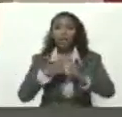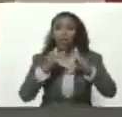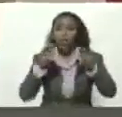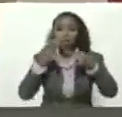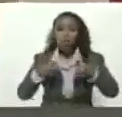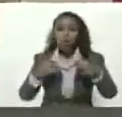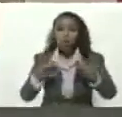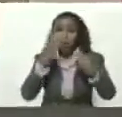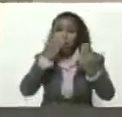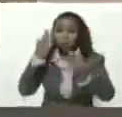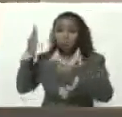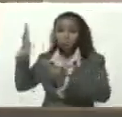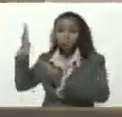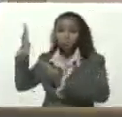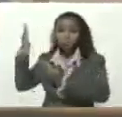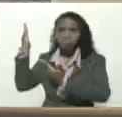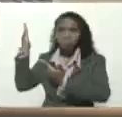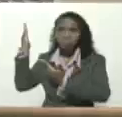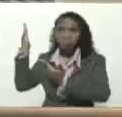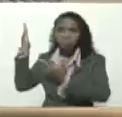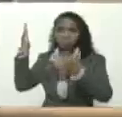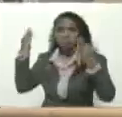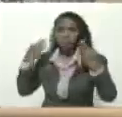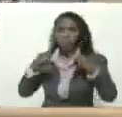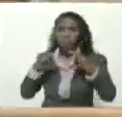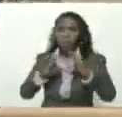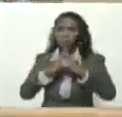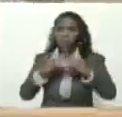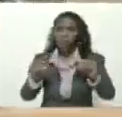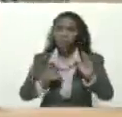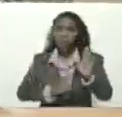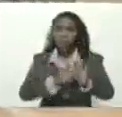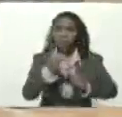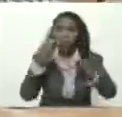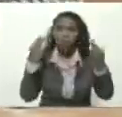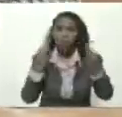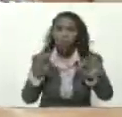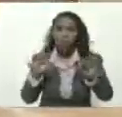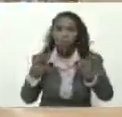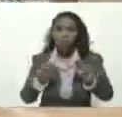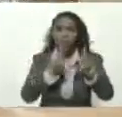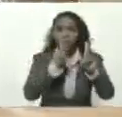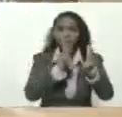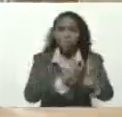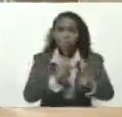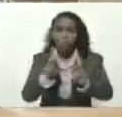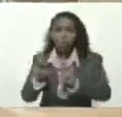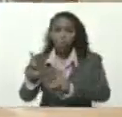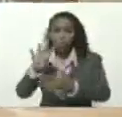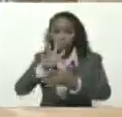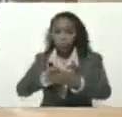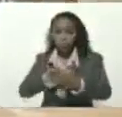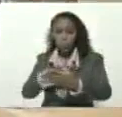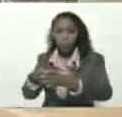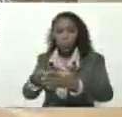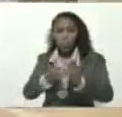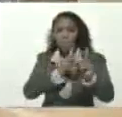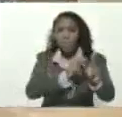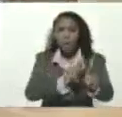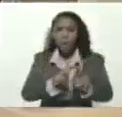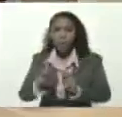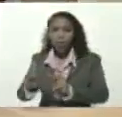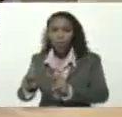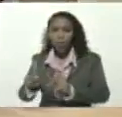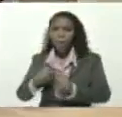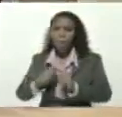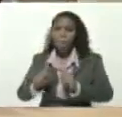ver las imágenes, se está desarrollando con toda normalidad el cronograma previsto. Pero